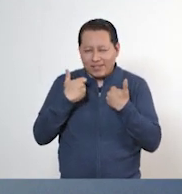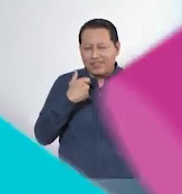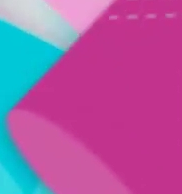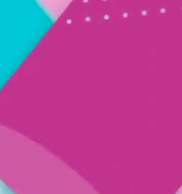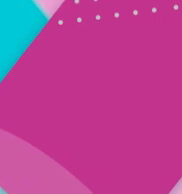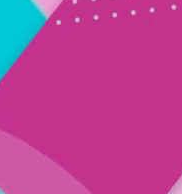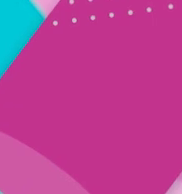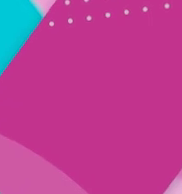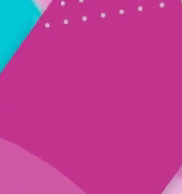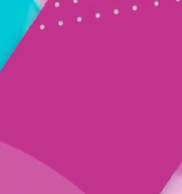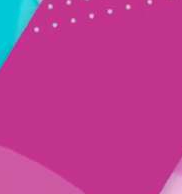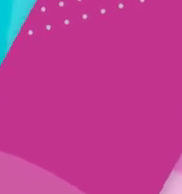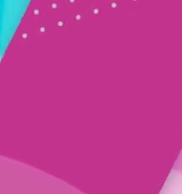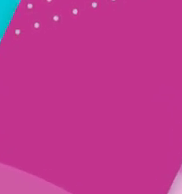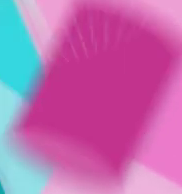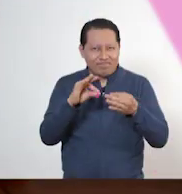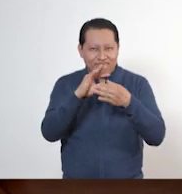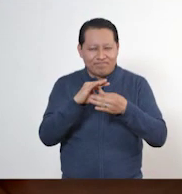esto?